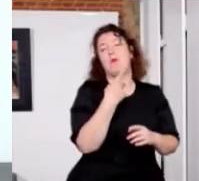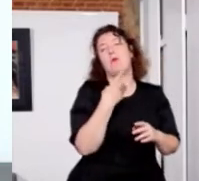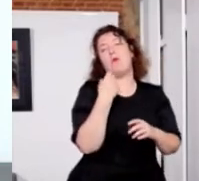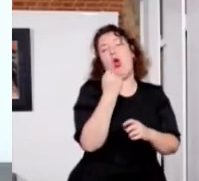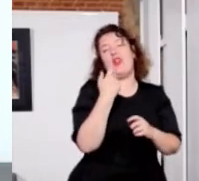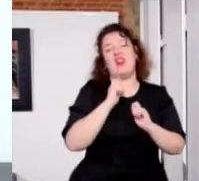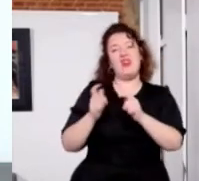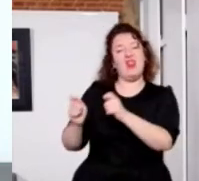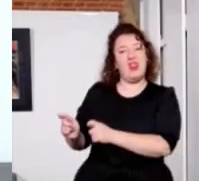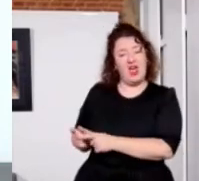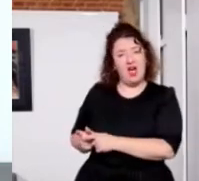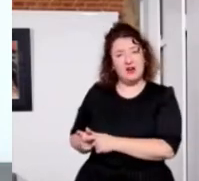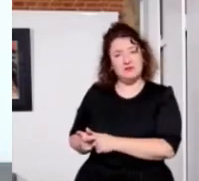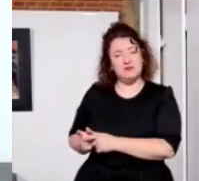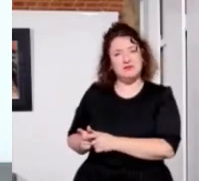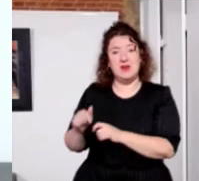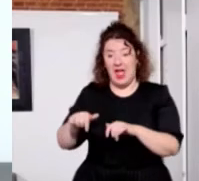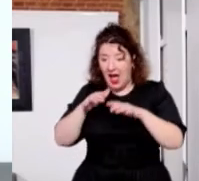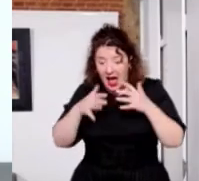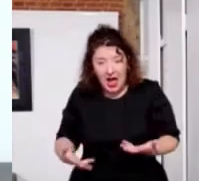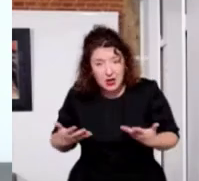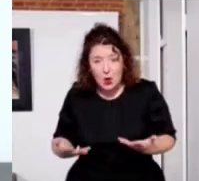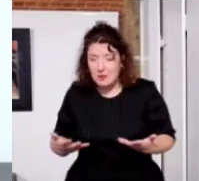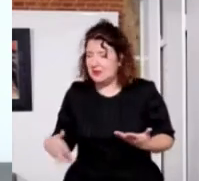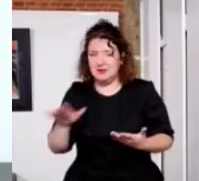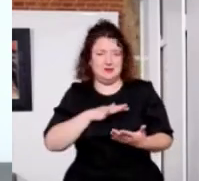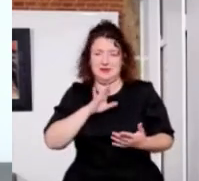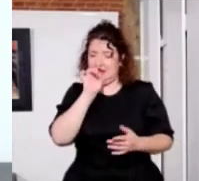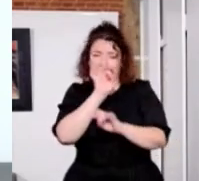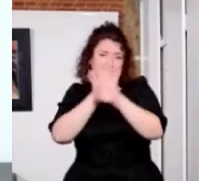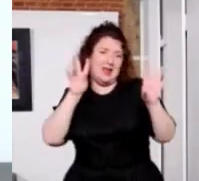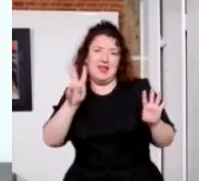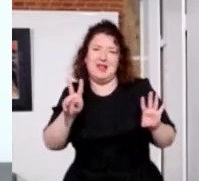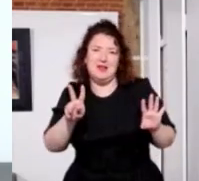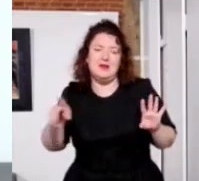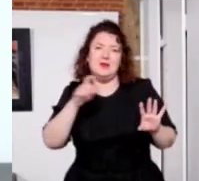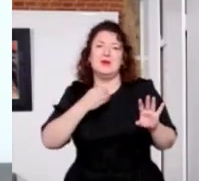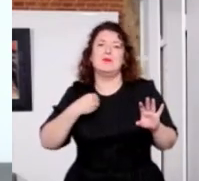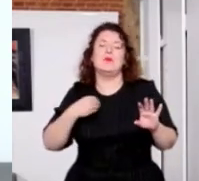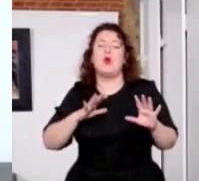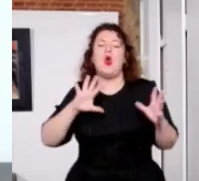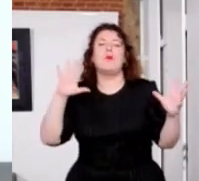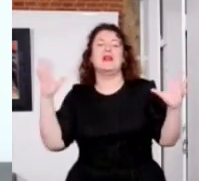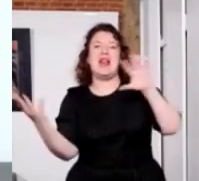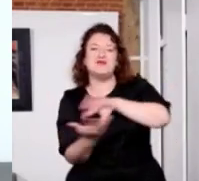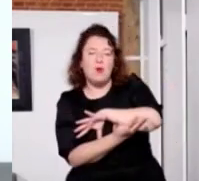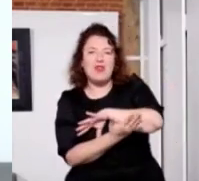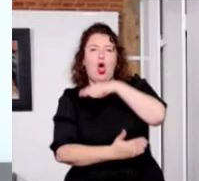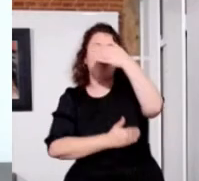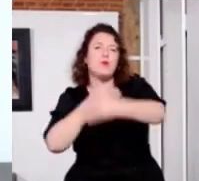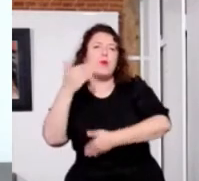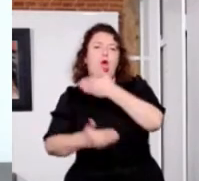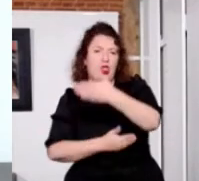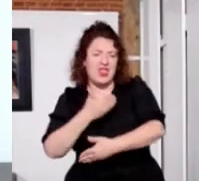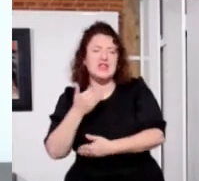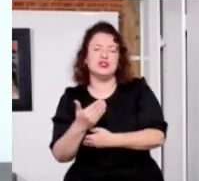se encuentra hoy, y cásticamente y materialmente ilustrada, por los radicales procesos de transformación que están